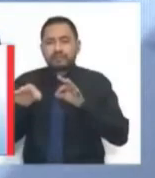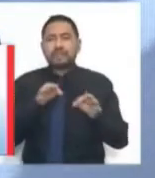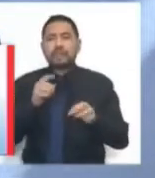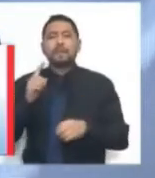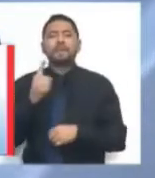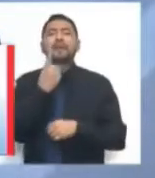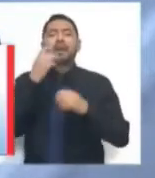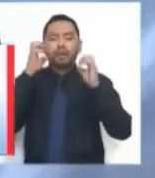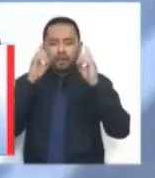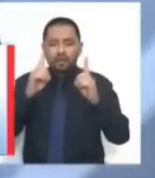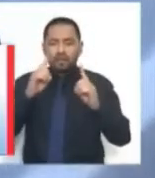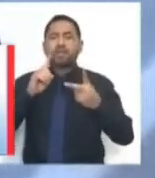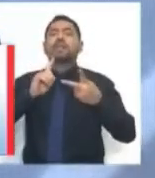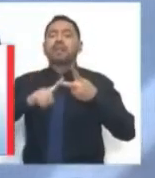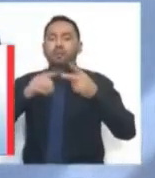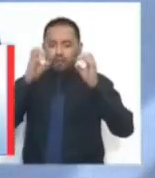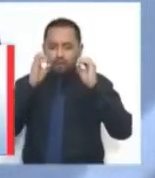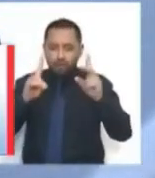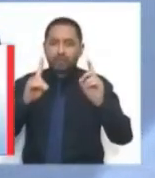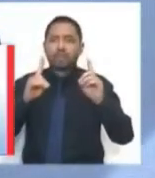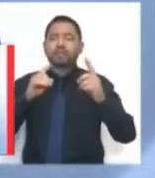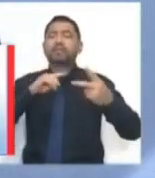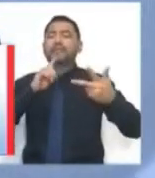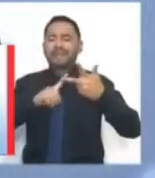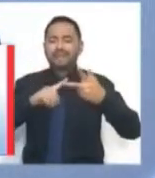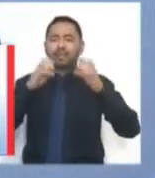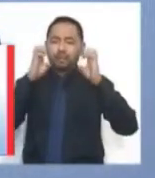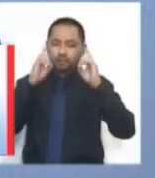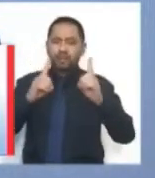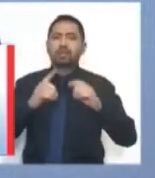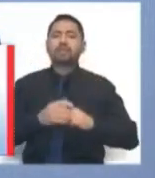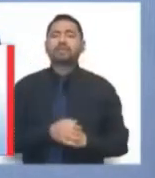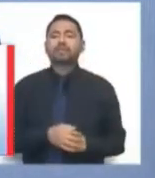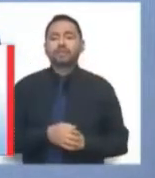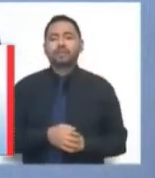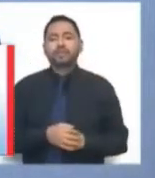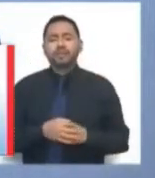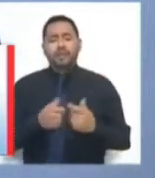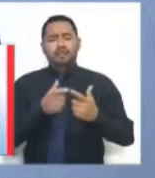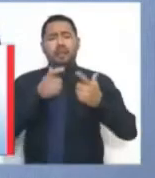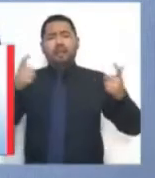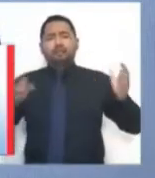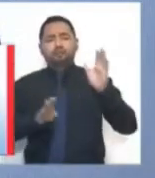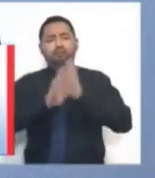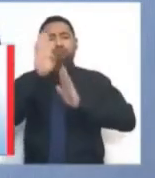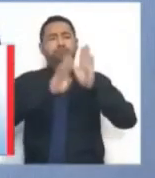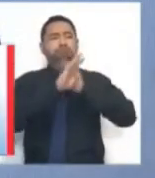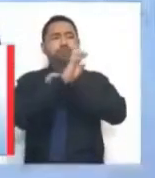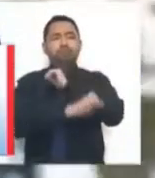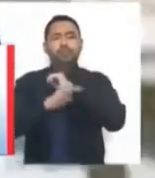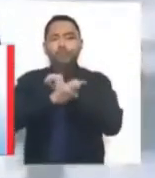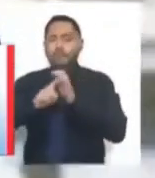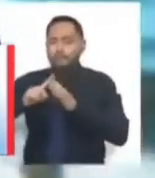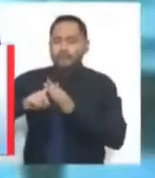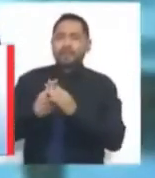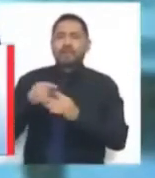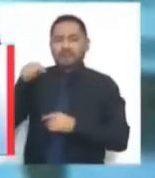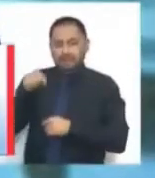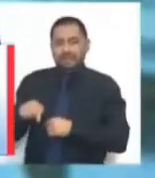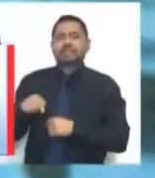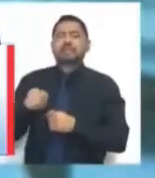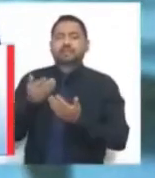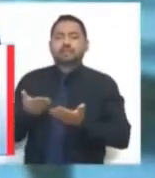la educación, segundo la educación, tercero la educación. Los grandes desarrollos de los países se hacen con esta